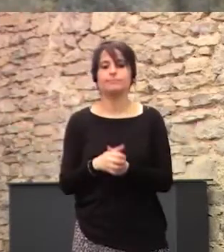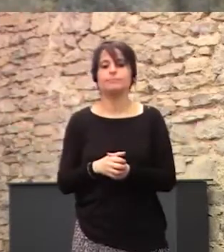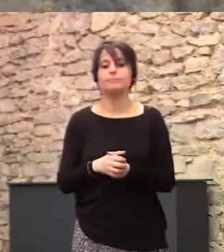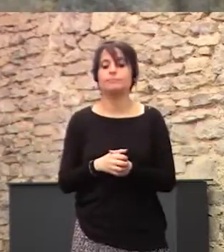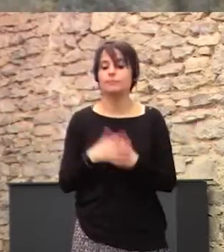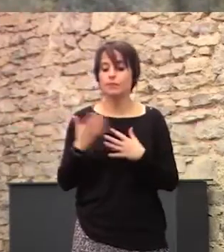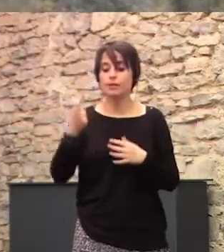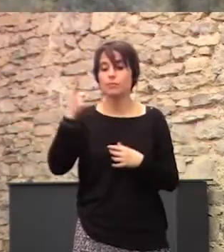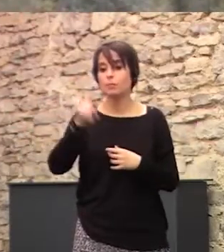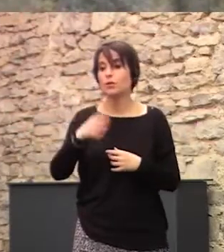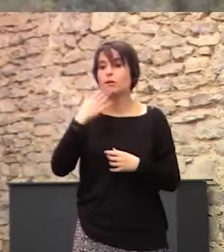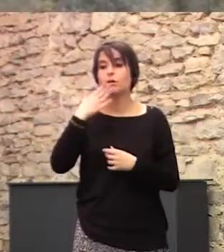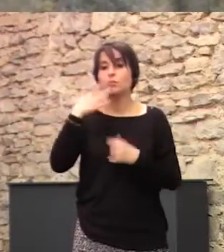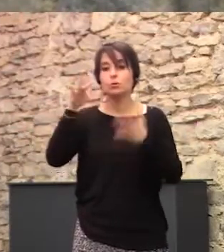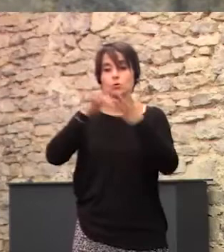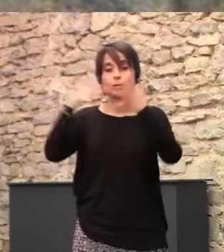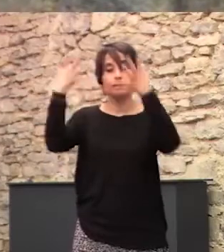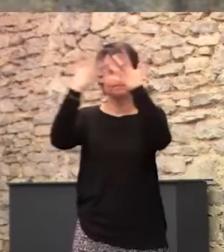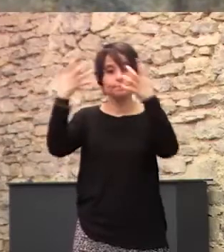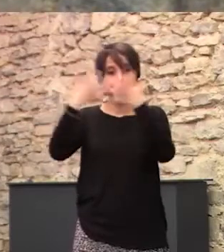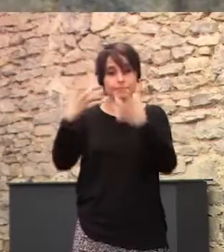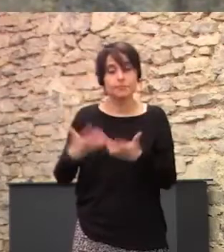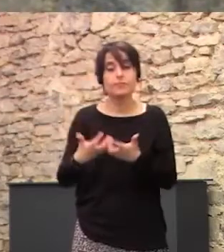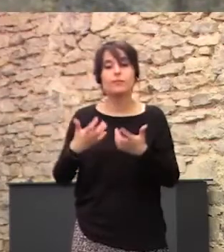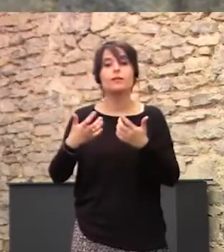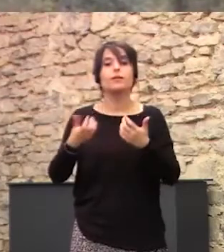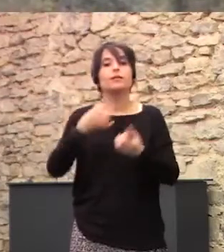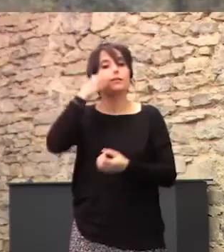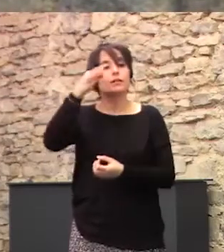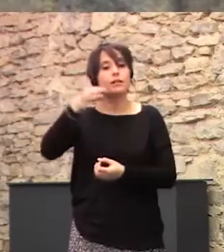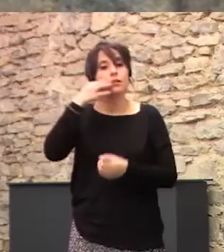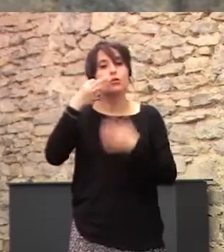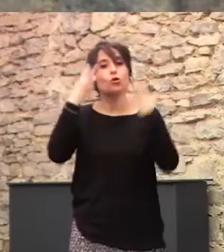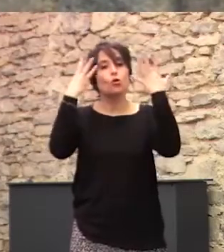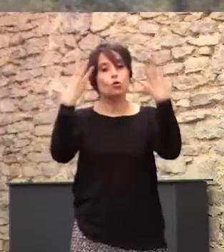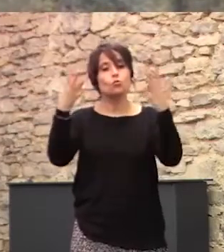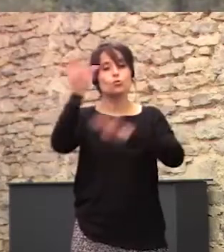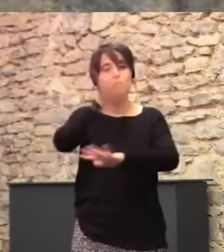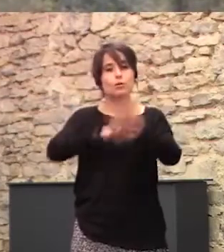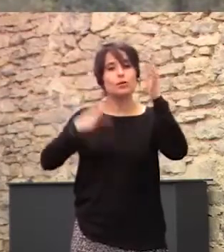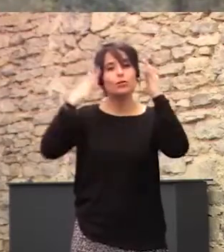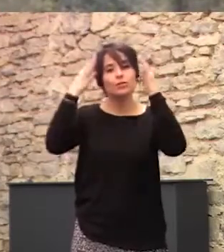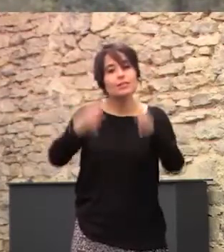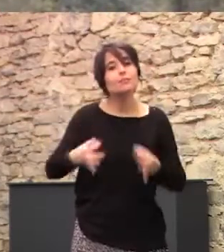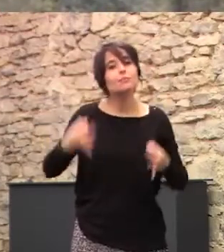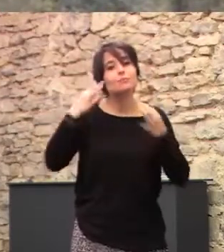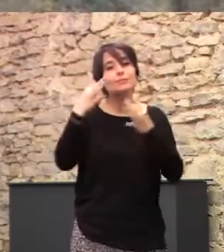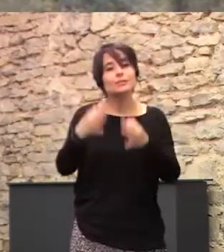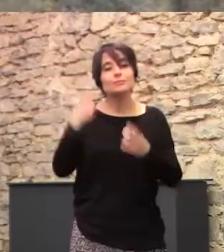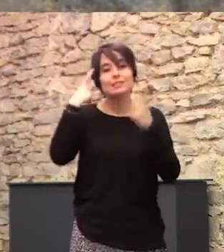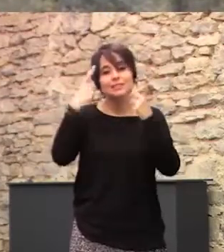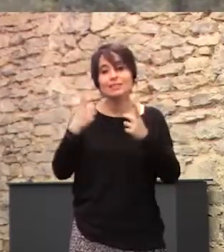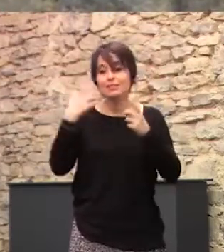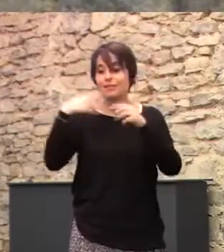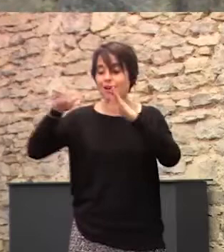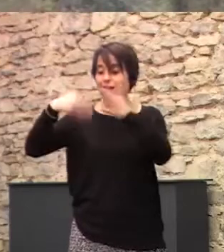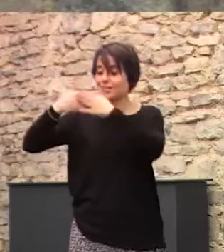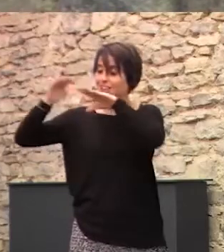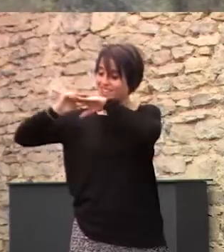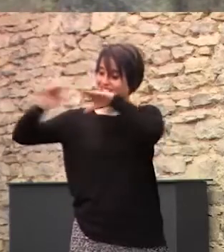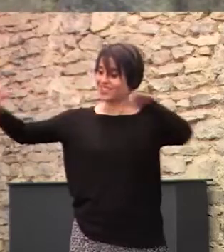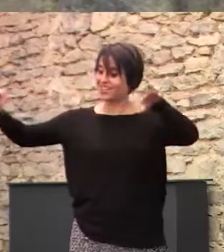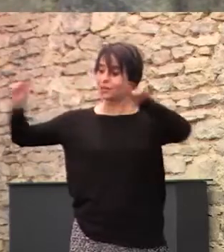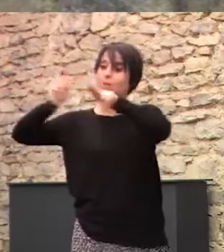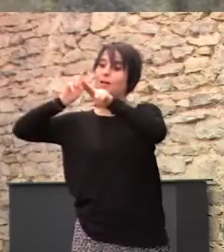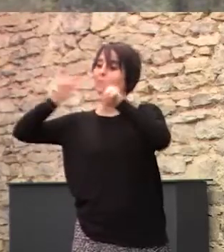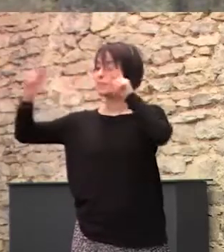el comunicado, por ejemplo, del 8M, siempre se intenta que hasta en el escenario, ¿no? En la